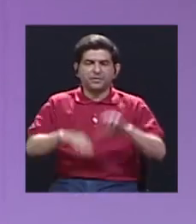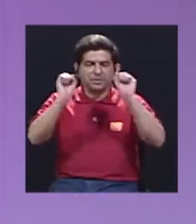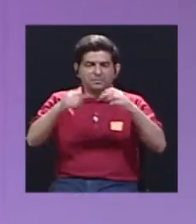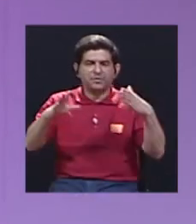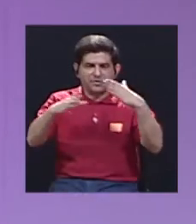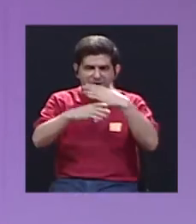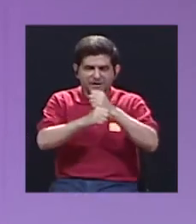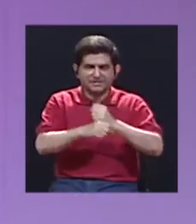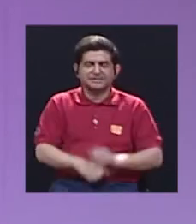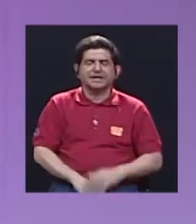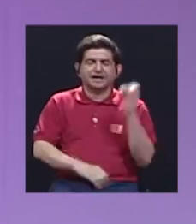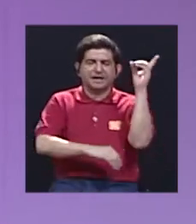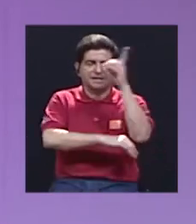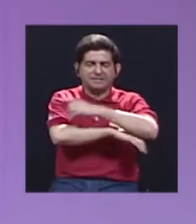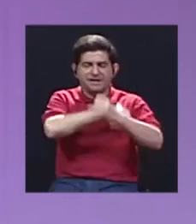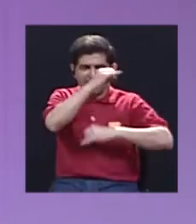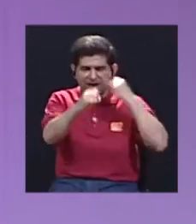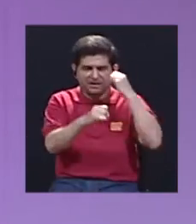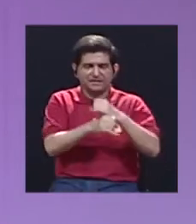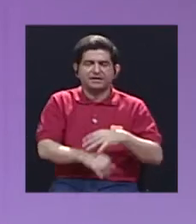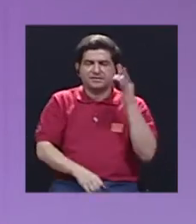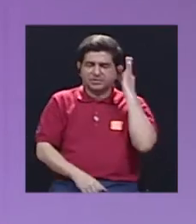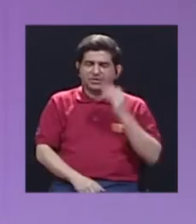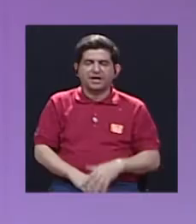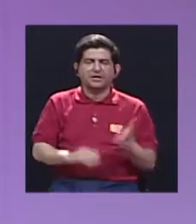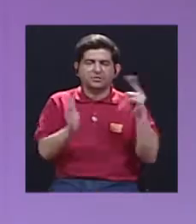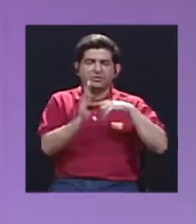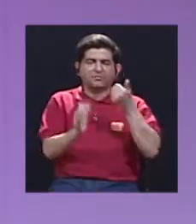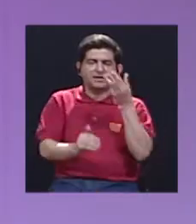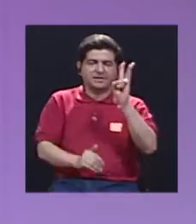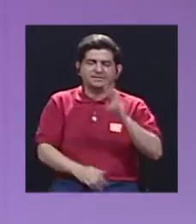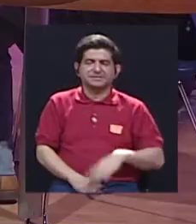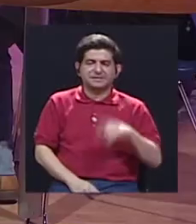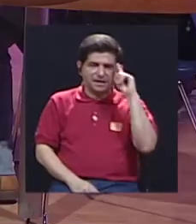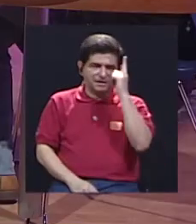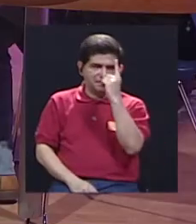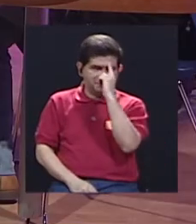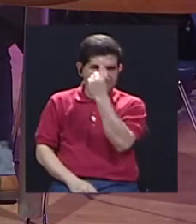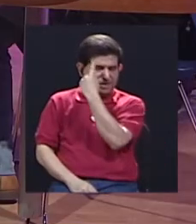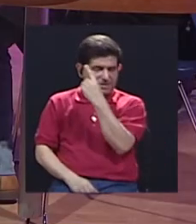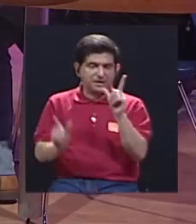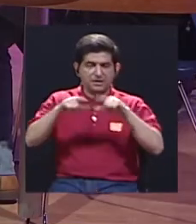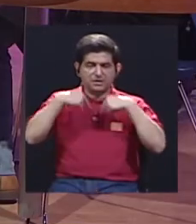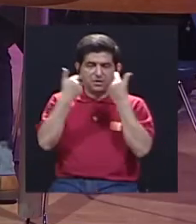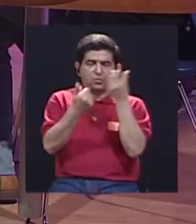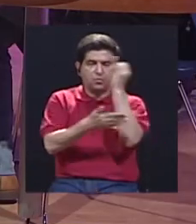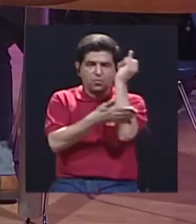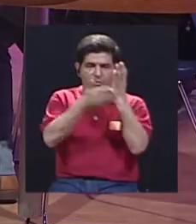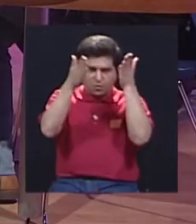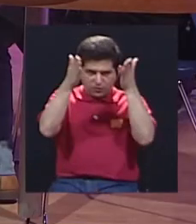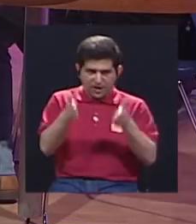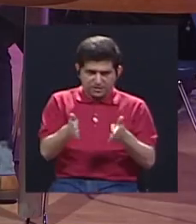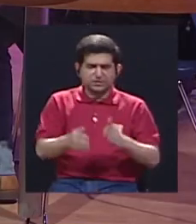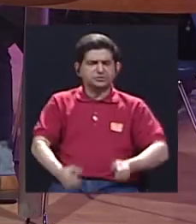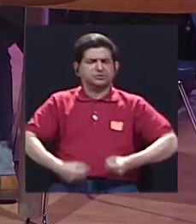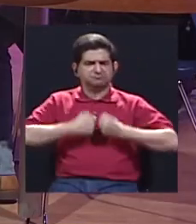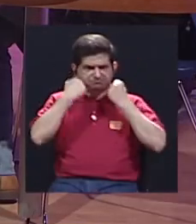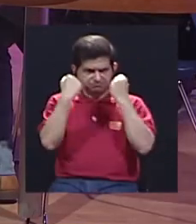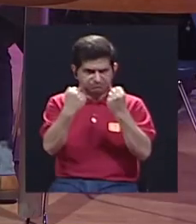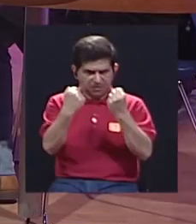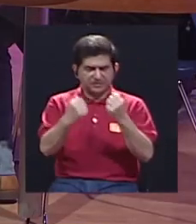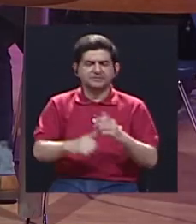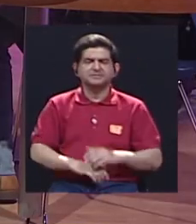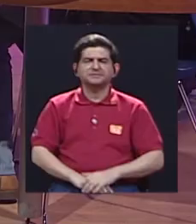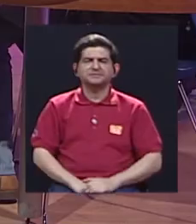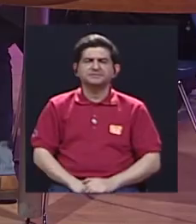coincidirlo con el Día Internacional de la Mujer en el 2016 en Madrid. Wow. Con un conglomerado de artistas muy fuerte, de